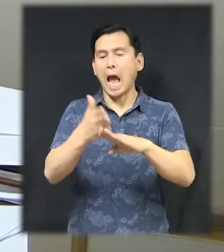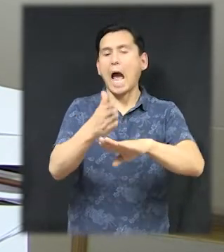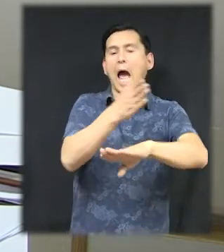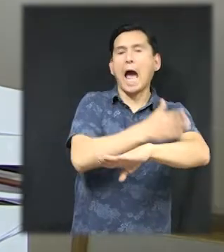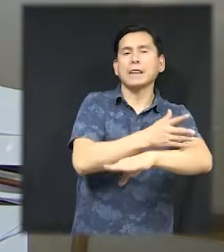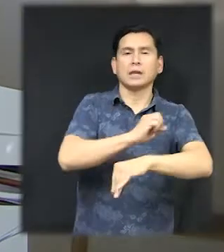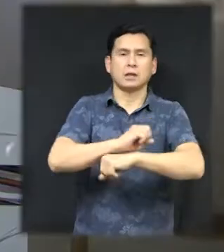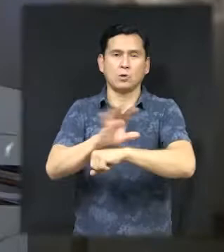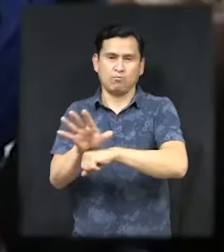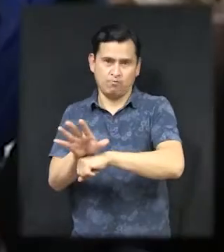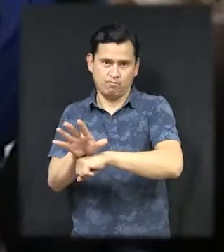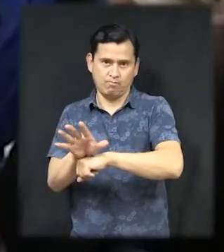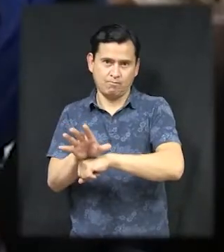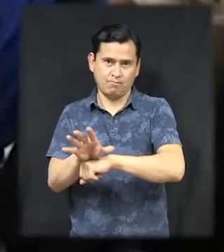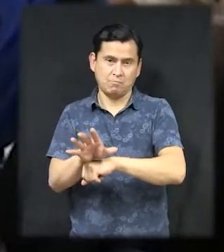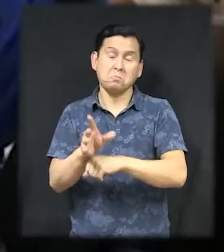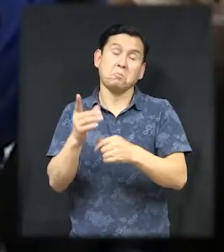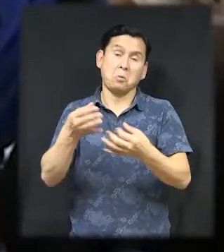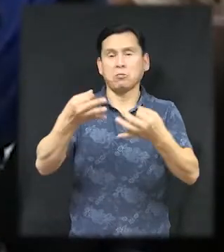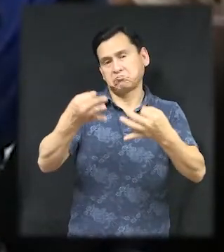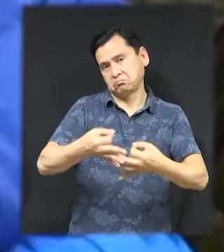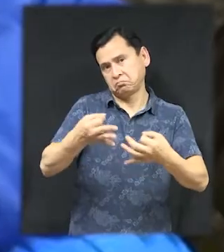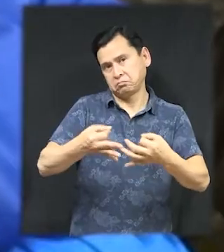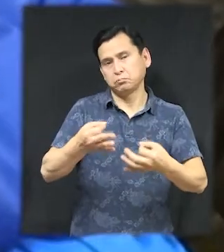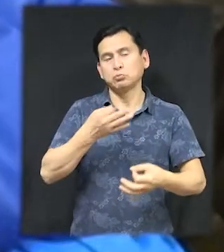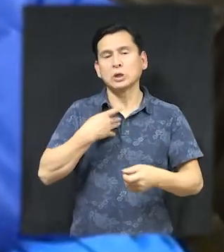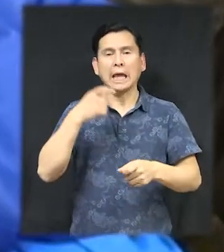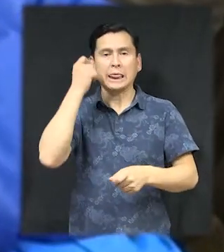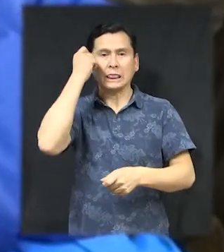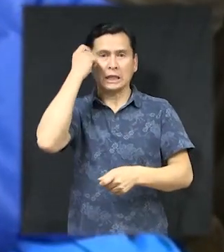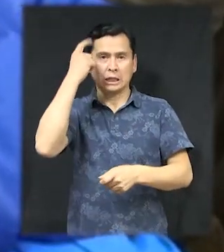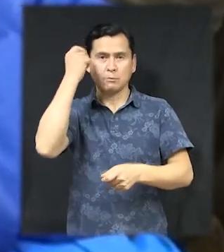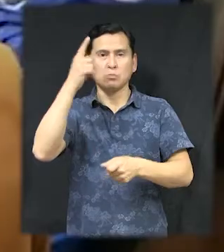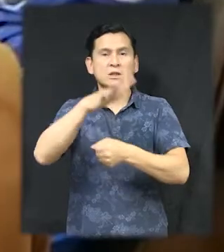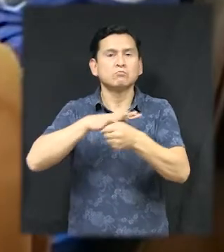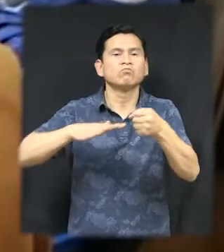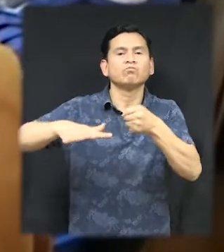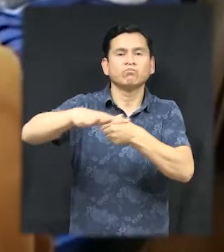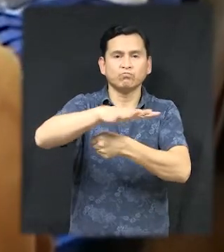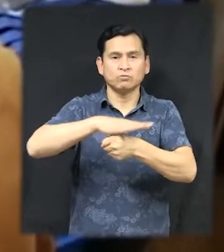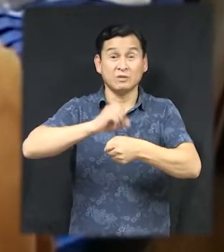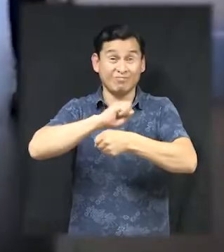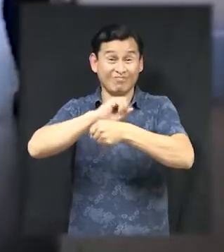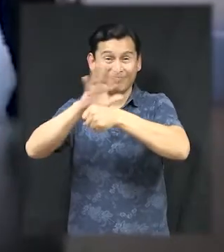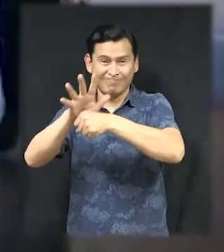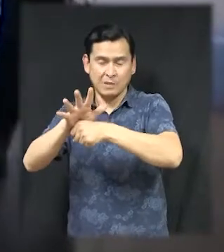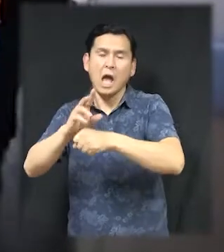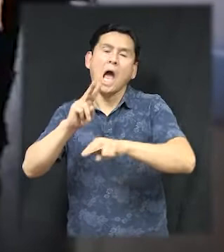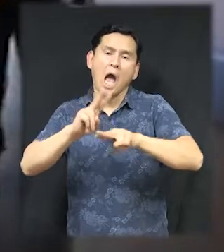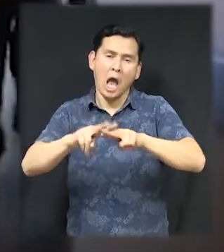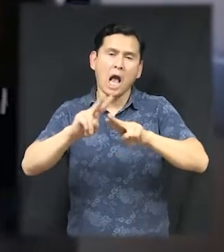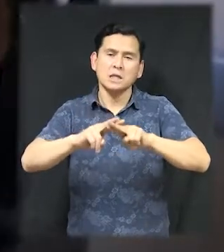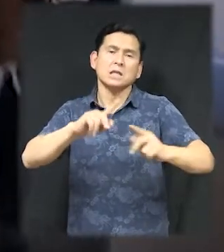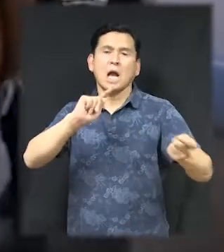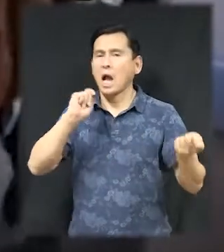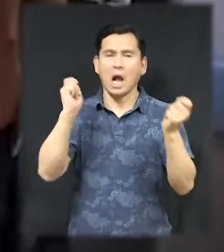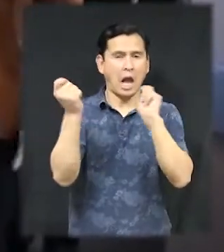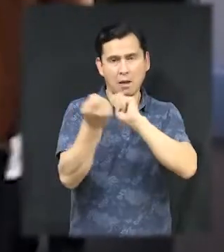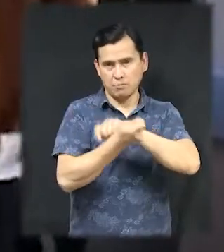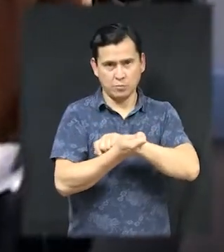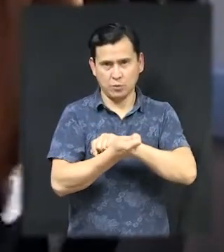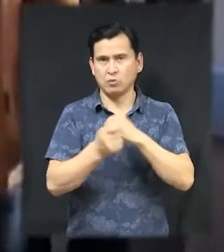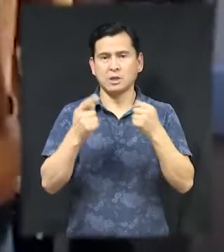dos niveles de trabajo. Primero, gestionar recursos extrapresupuestarios, principalmente con el Ministerio de